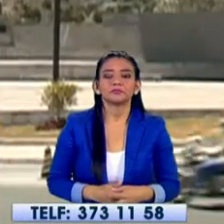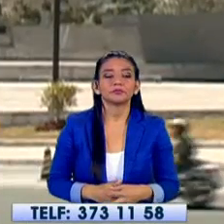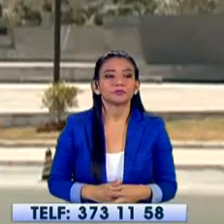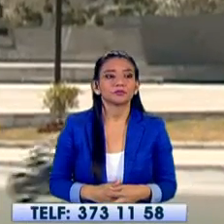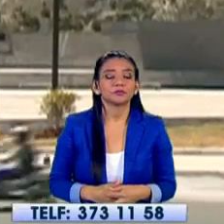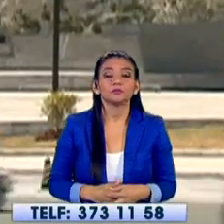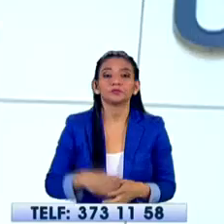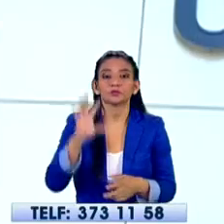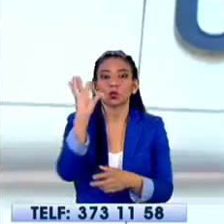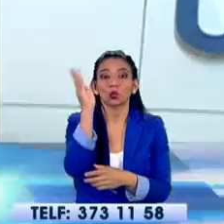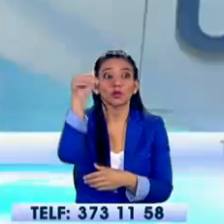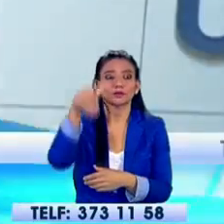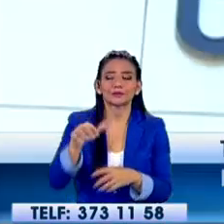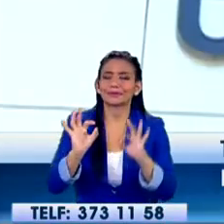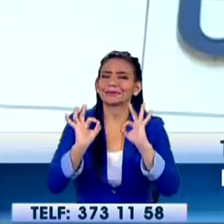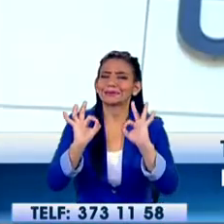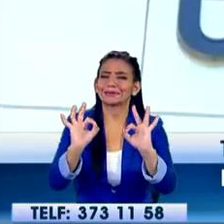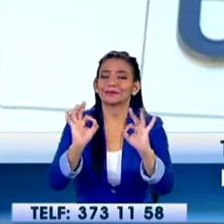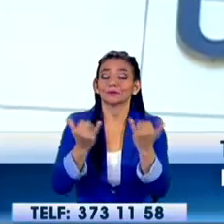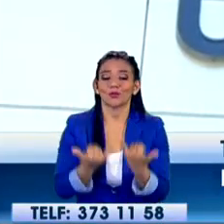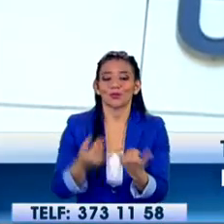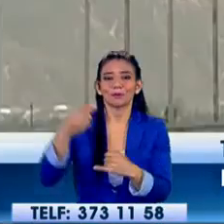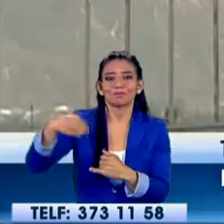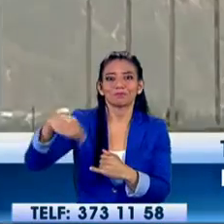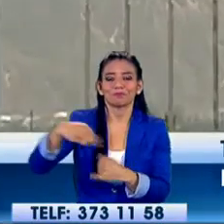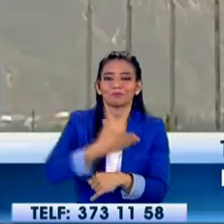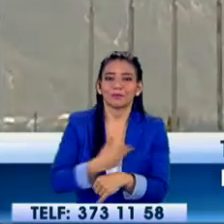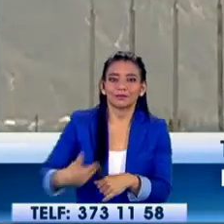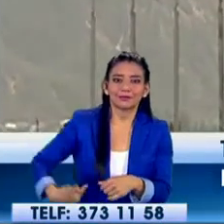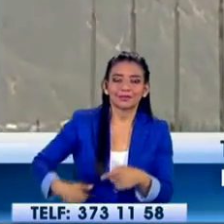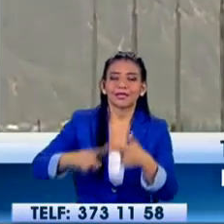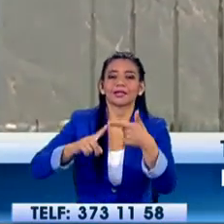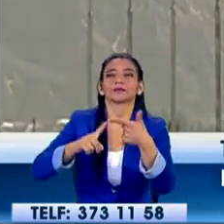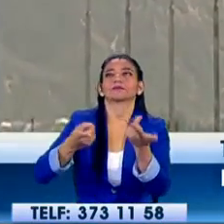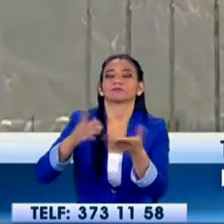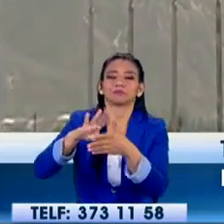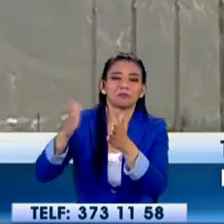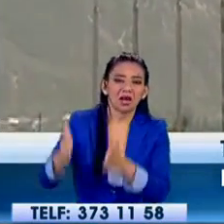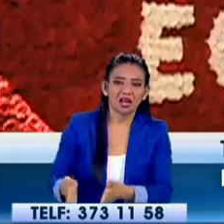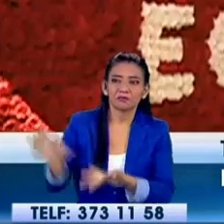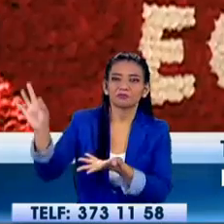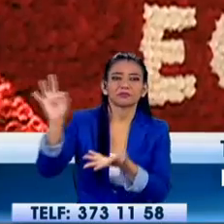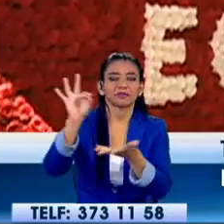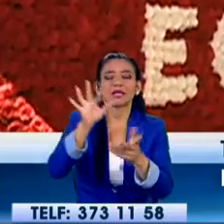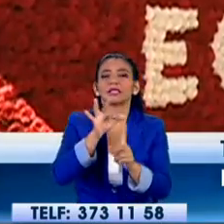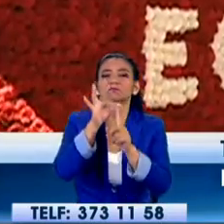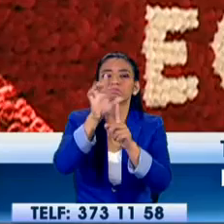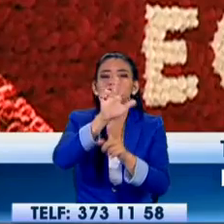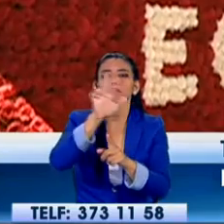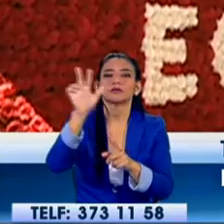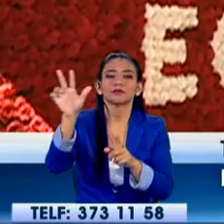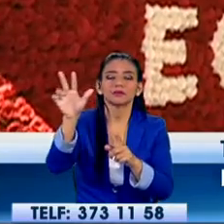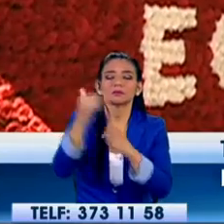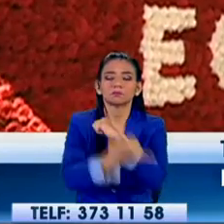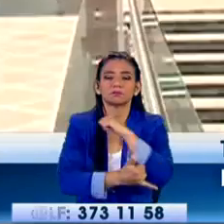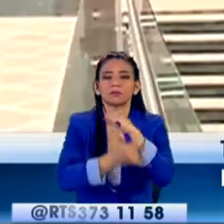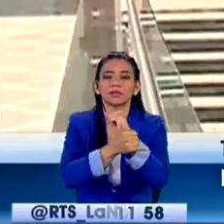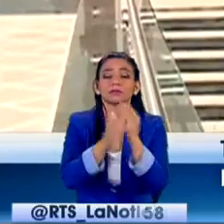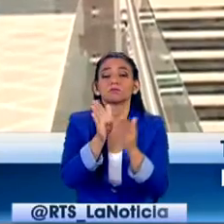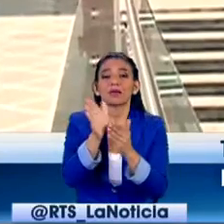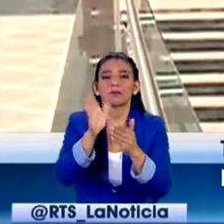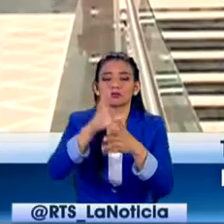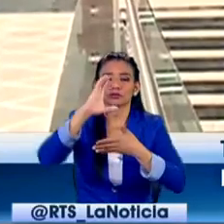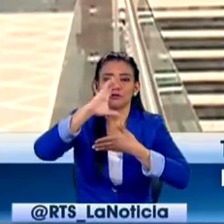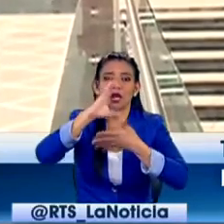sede de UNASUR está lista para recibir este miércoles a los presidentes, cancilleres y delegados especiales de los 33 países miembros de la CELAC.